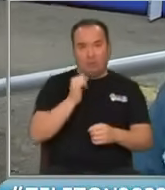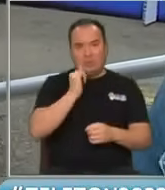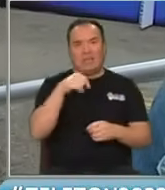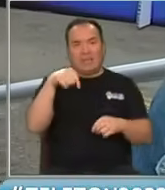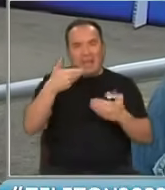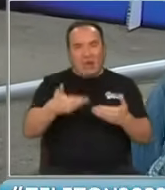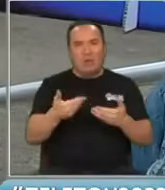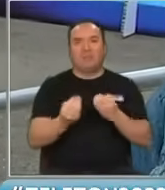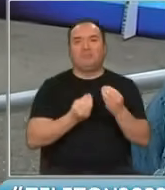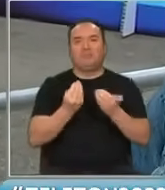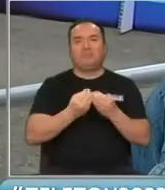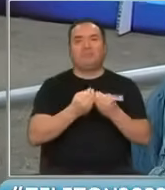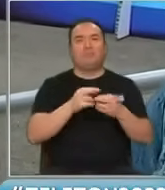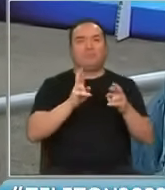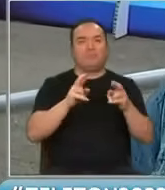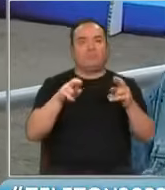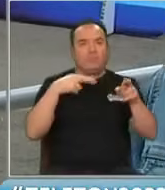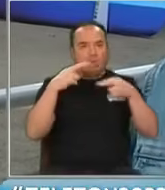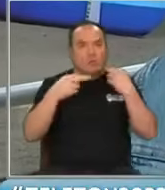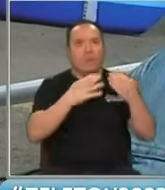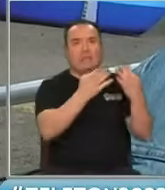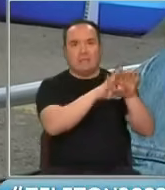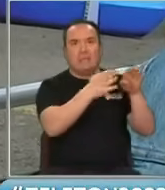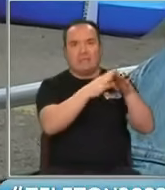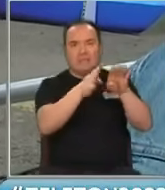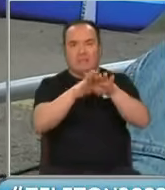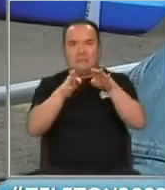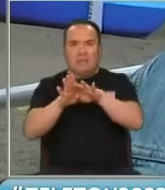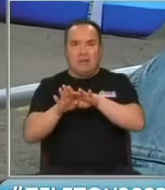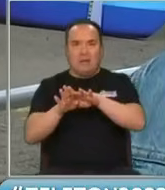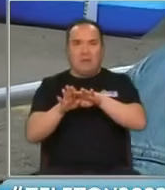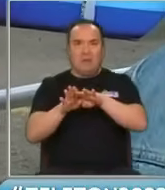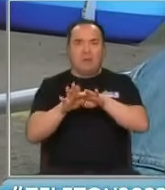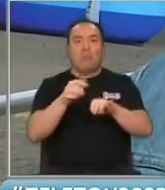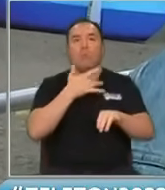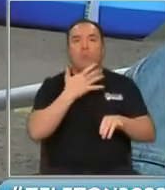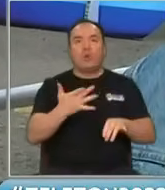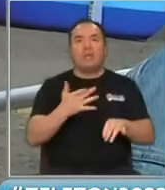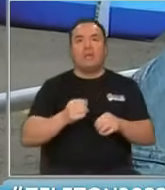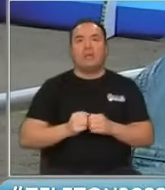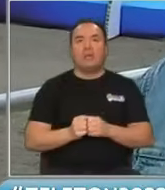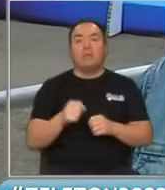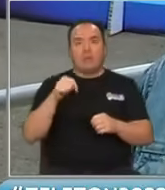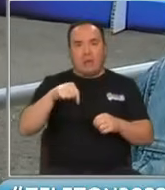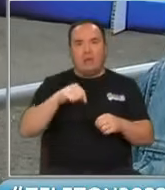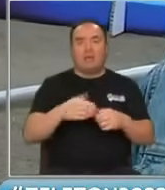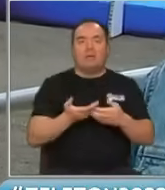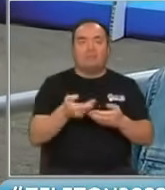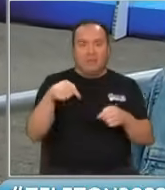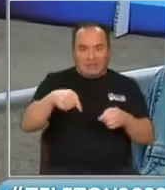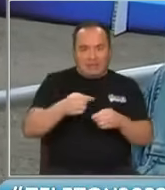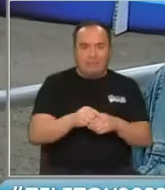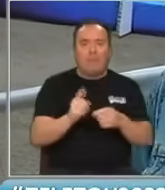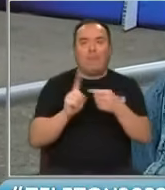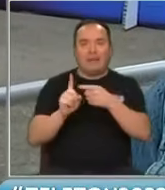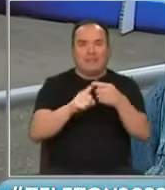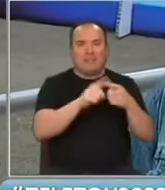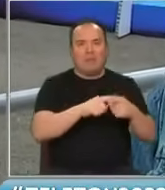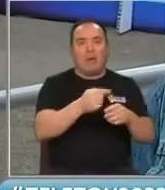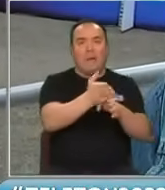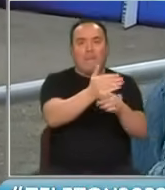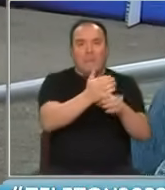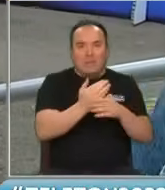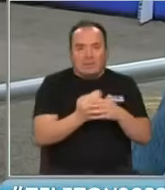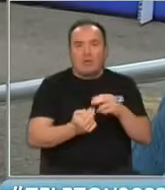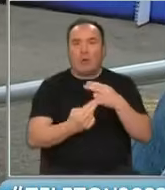cerrados los restaurantes, los locales para servirse de desayuno, porque tenemos la merlutón. Y por eso dejamos todo cerrado para que toda la